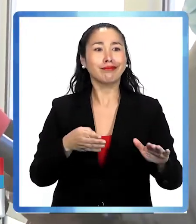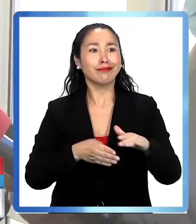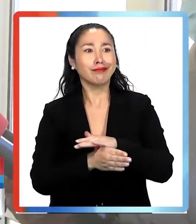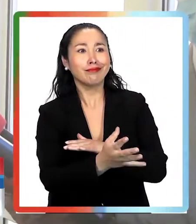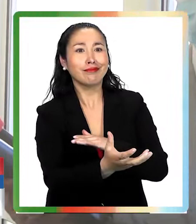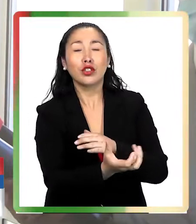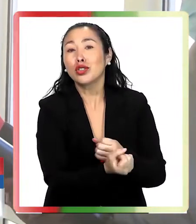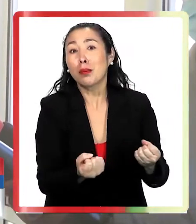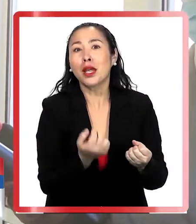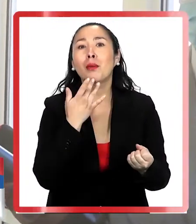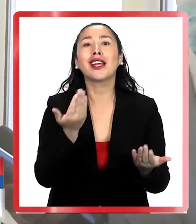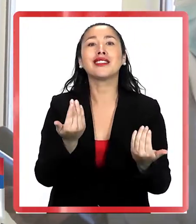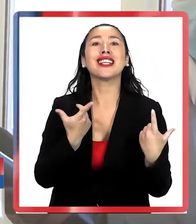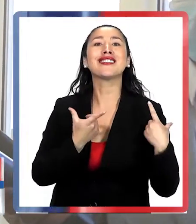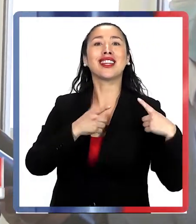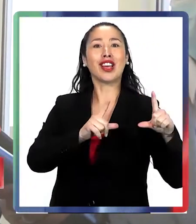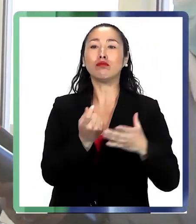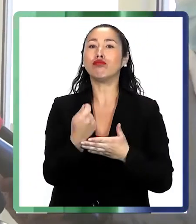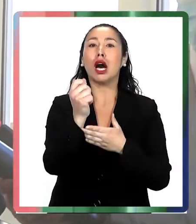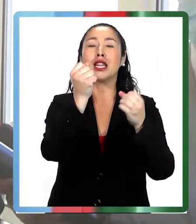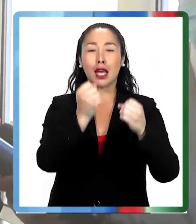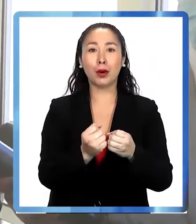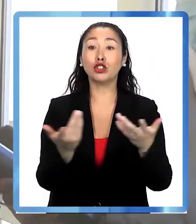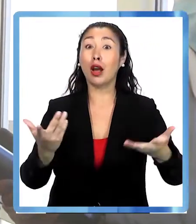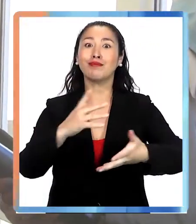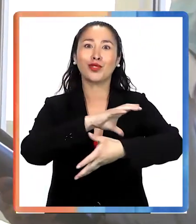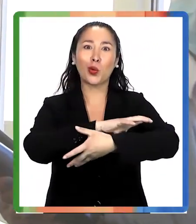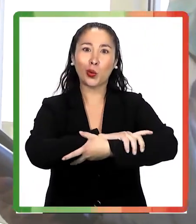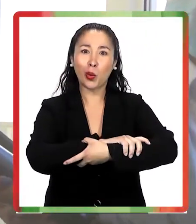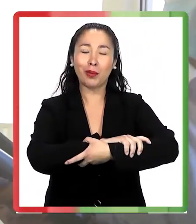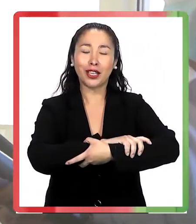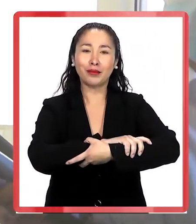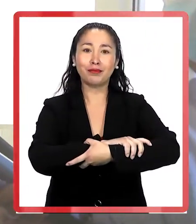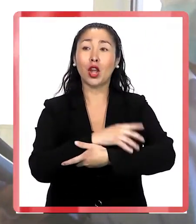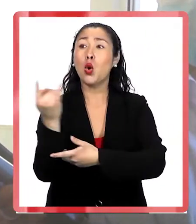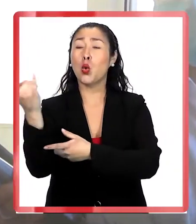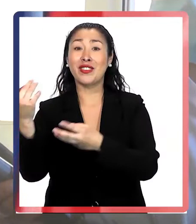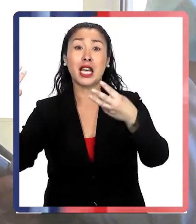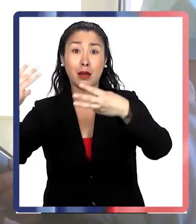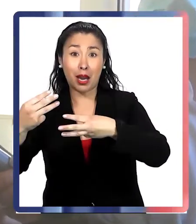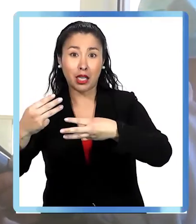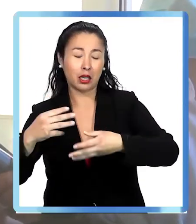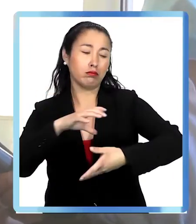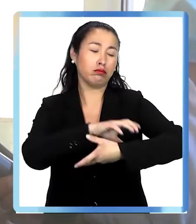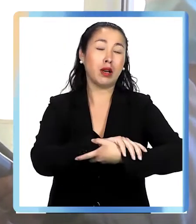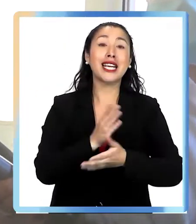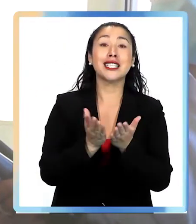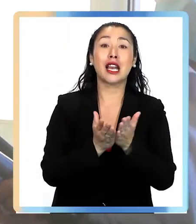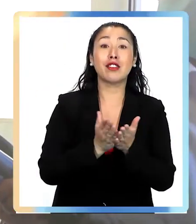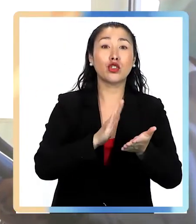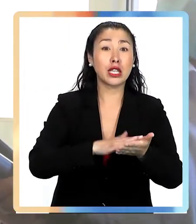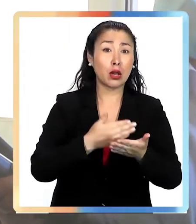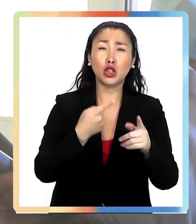no son accesibles porque necesitan certificación. Entonces, a través de un convenio entre la Universidad Magallanes, el Servicio